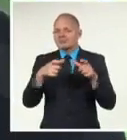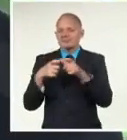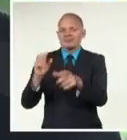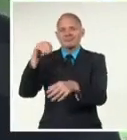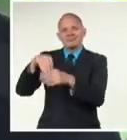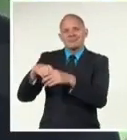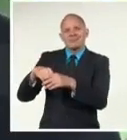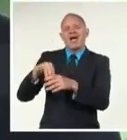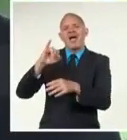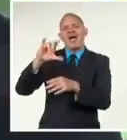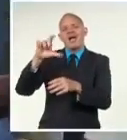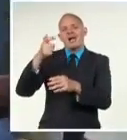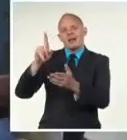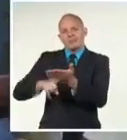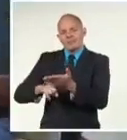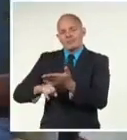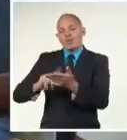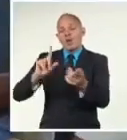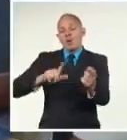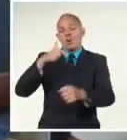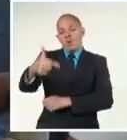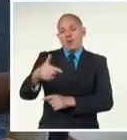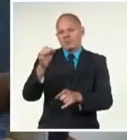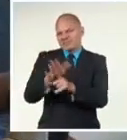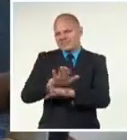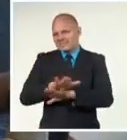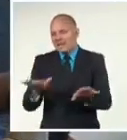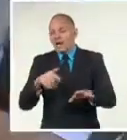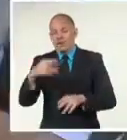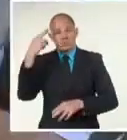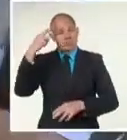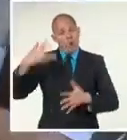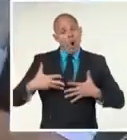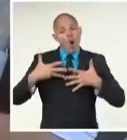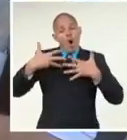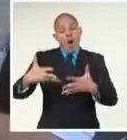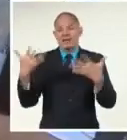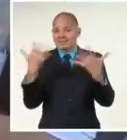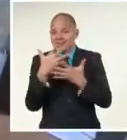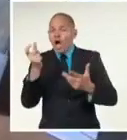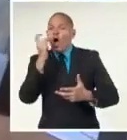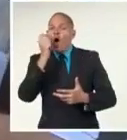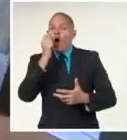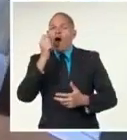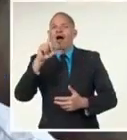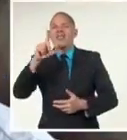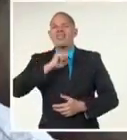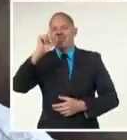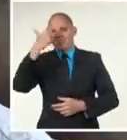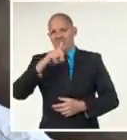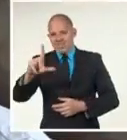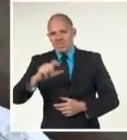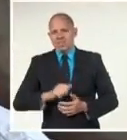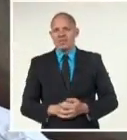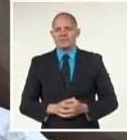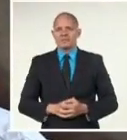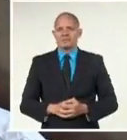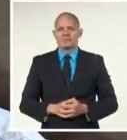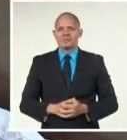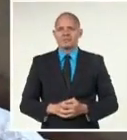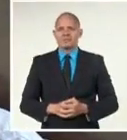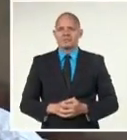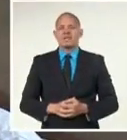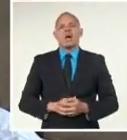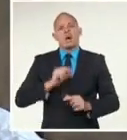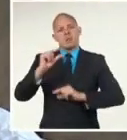la jornada iniciará este jueves con un homenaje a Eusebio Leal en la Casa del Benemérito de las Américas, Benito Juárez, y